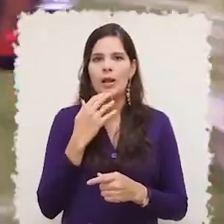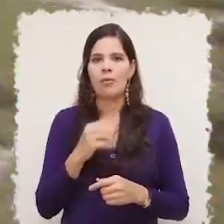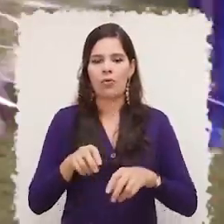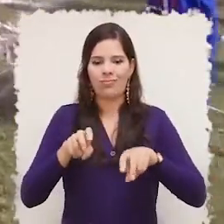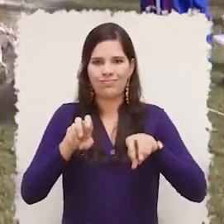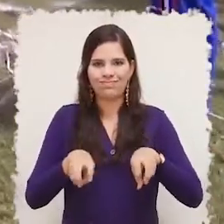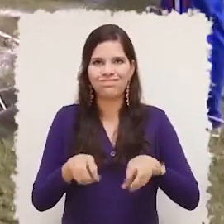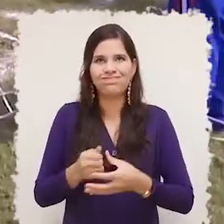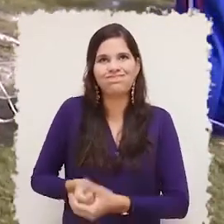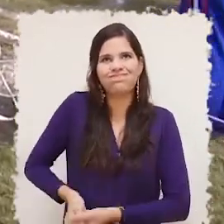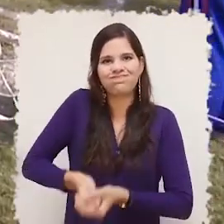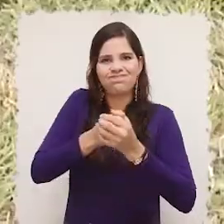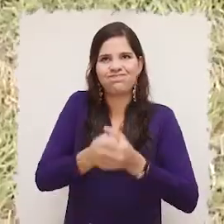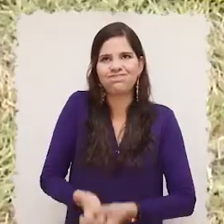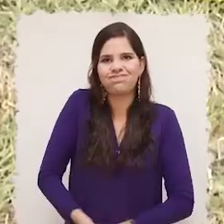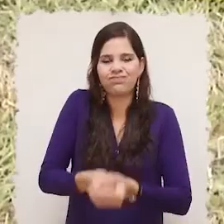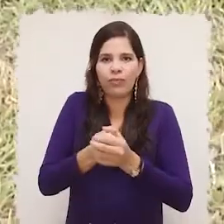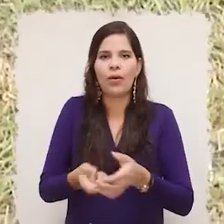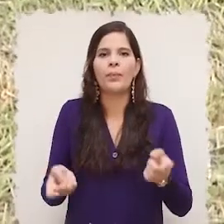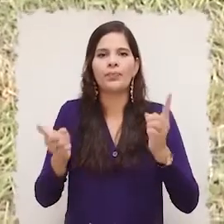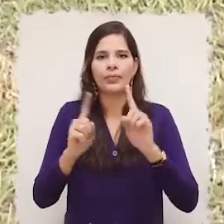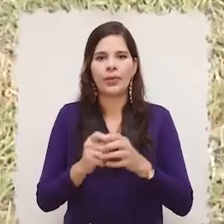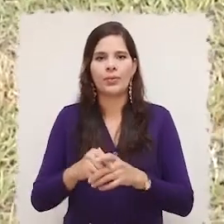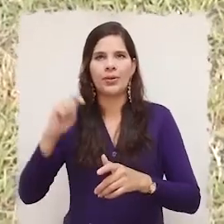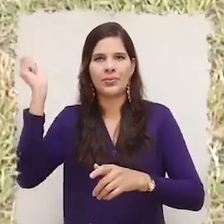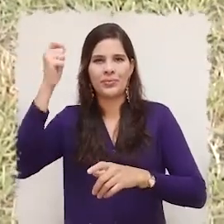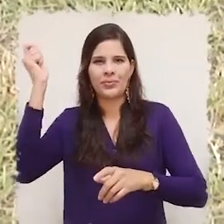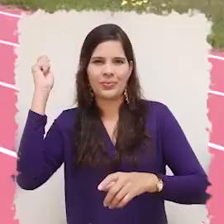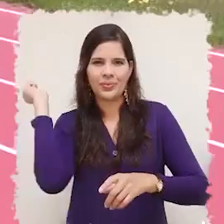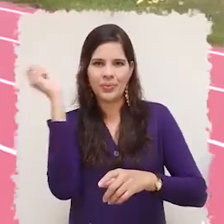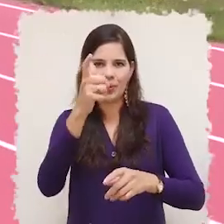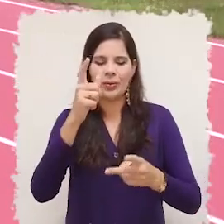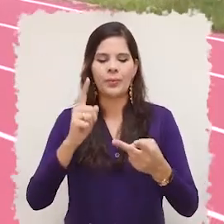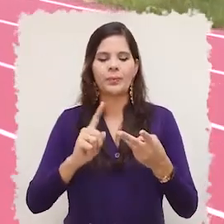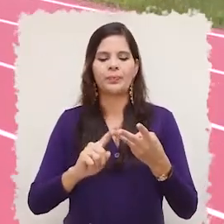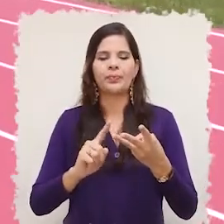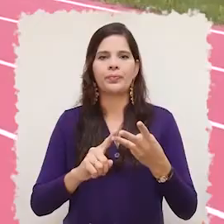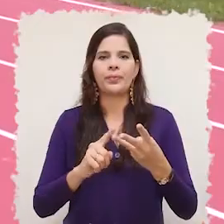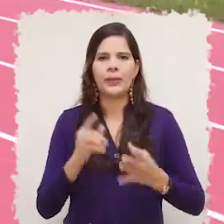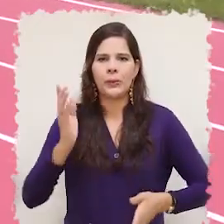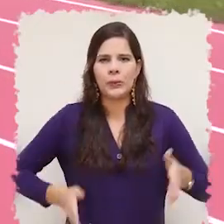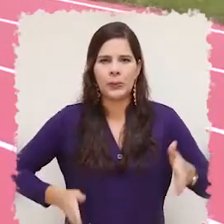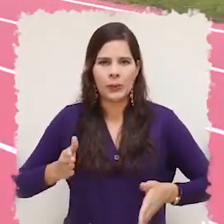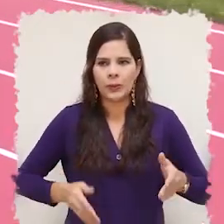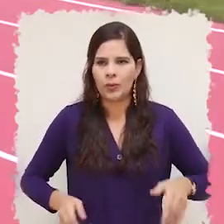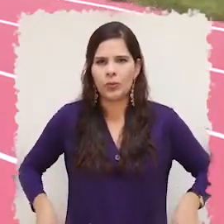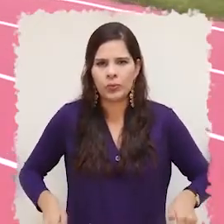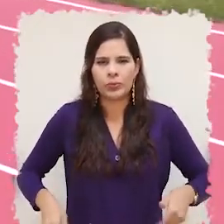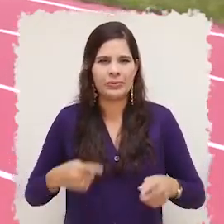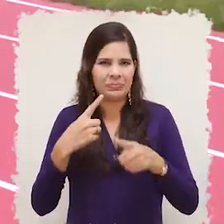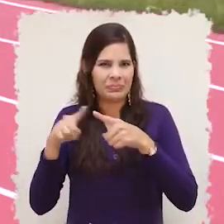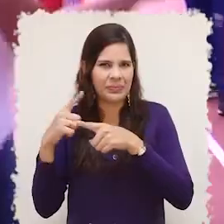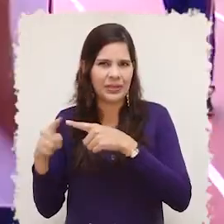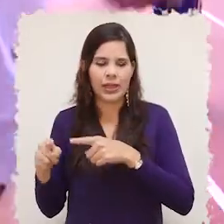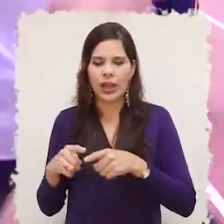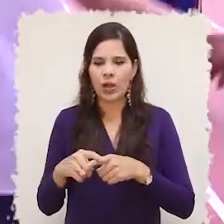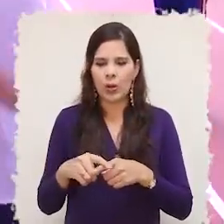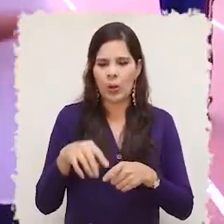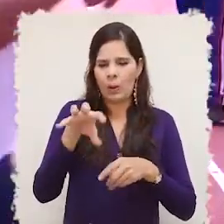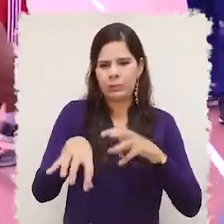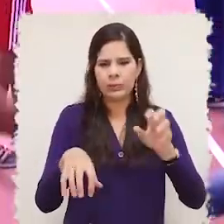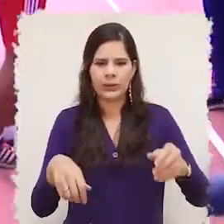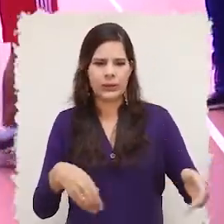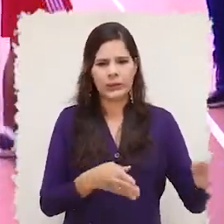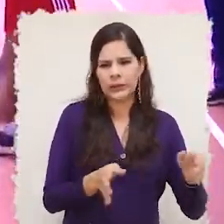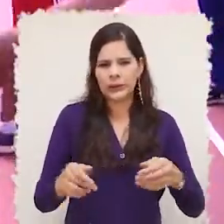voleibol sentados, lanzamiento de bala, disco y jabalina, atletismo. Asimismo, realizaron pruebas de